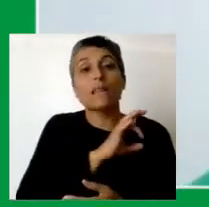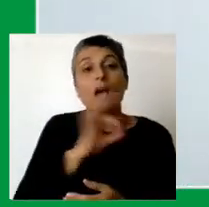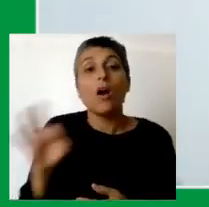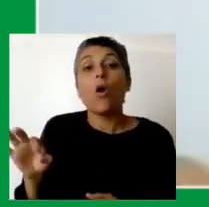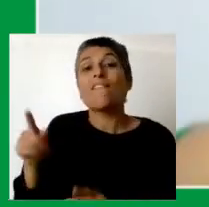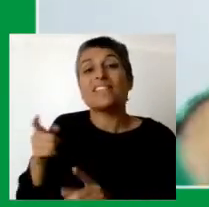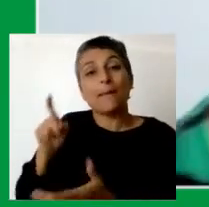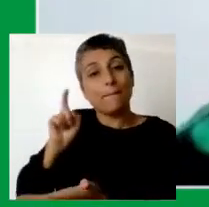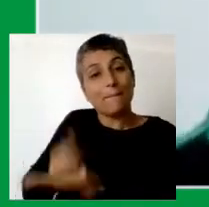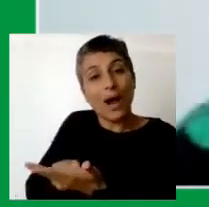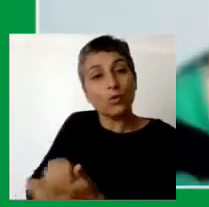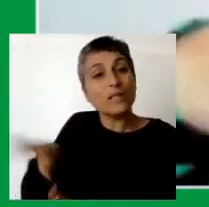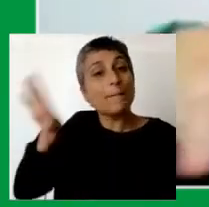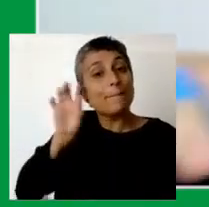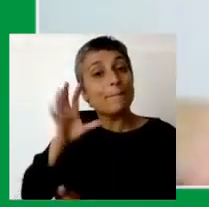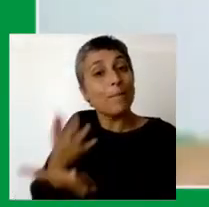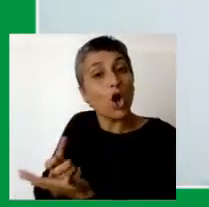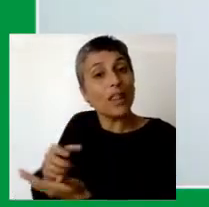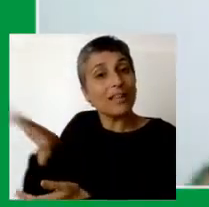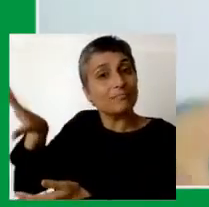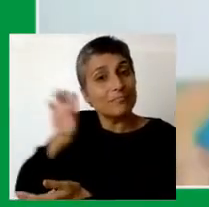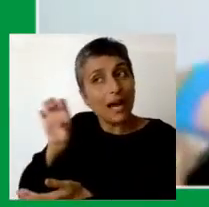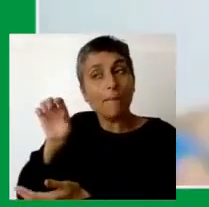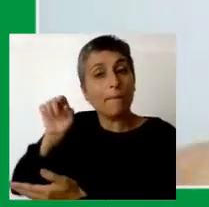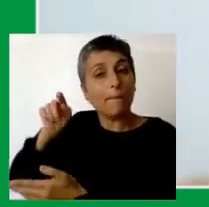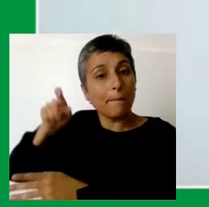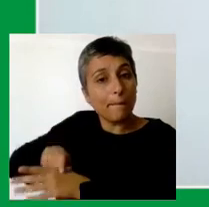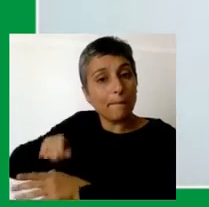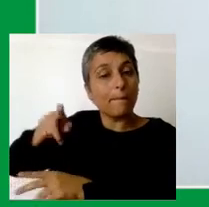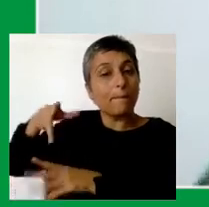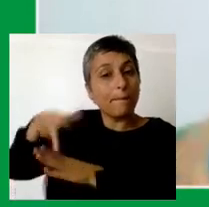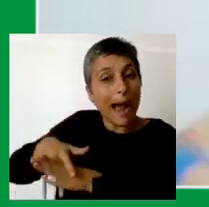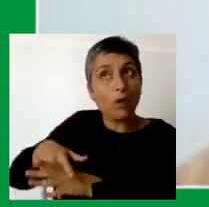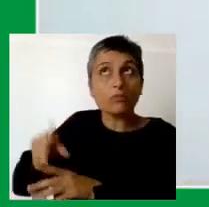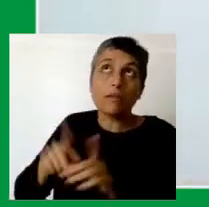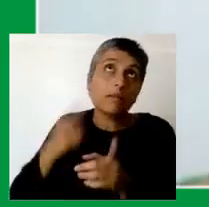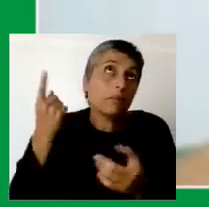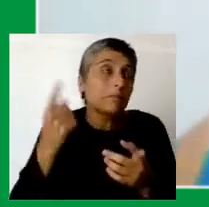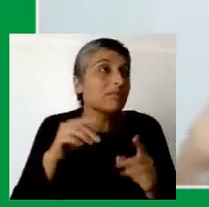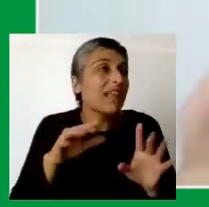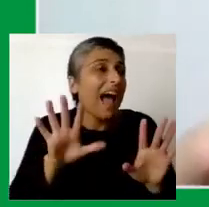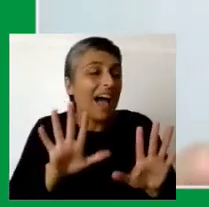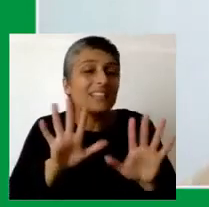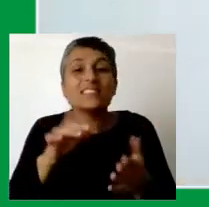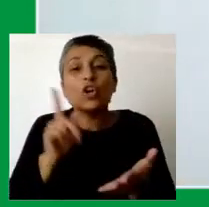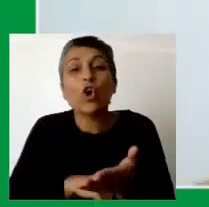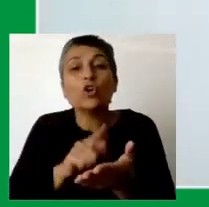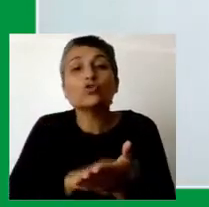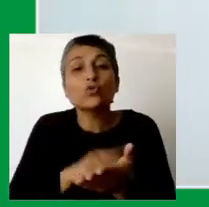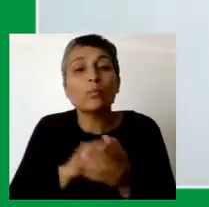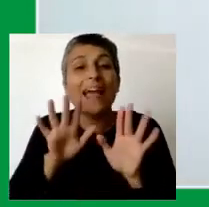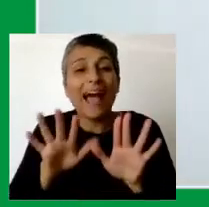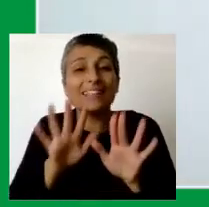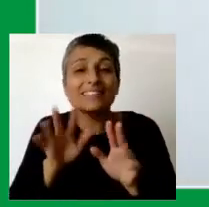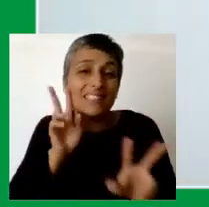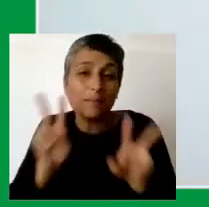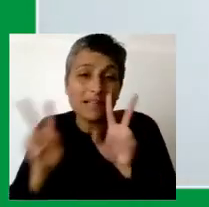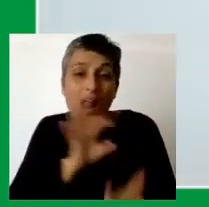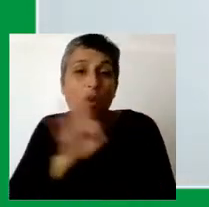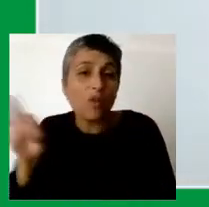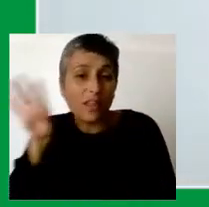dejamos en pausa. Digo, tenemos estas prácticas y estos hábitos de consumo también y de